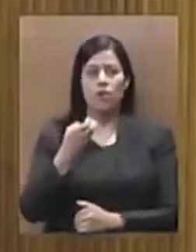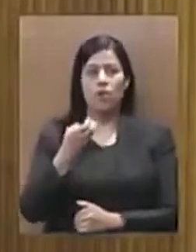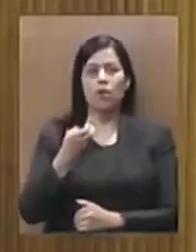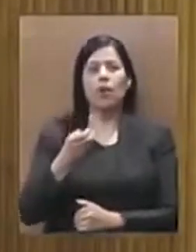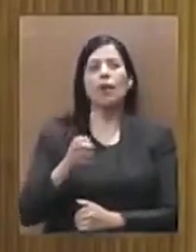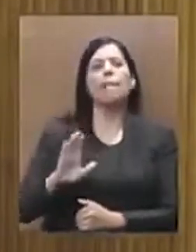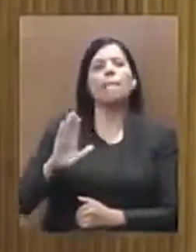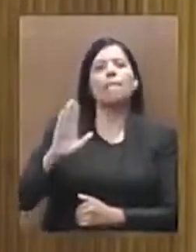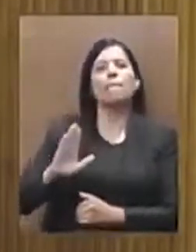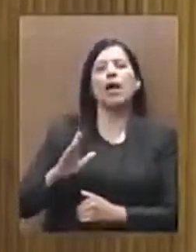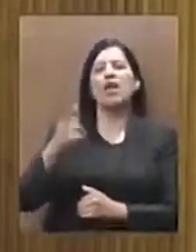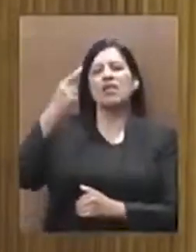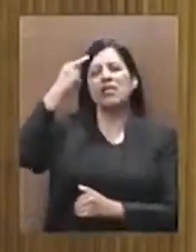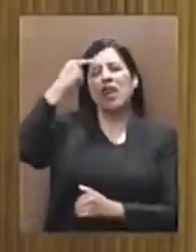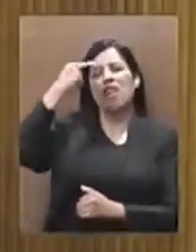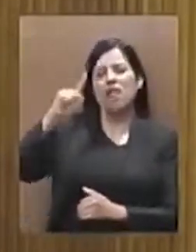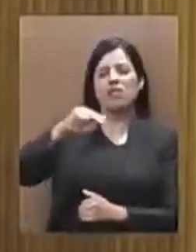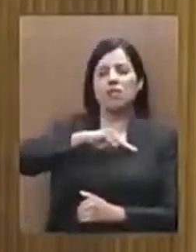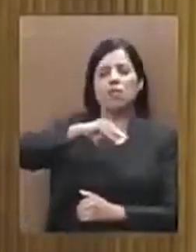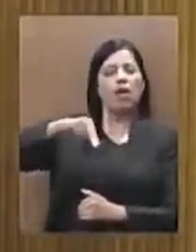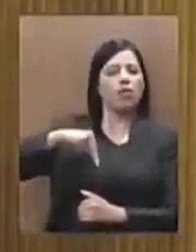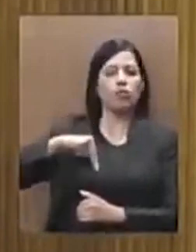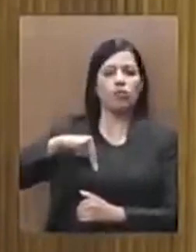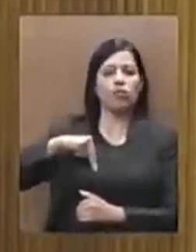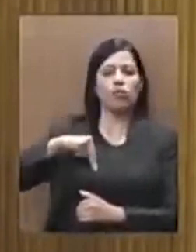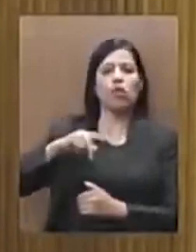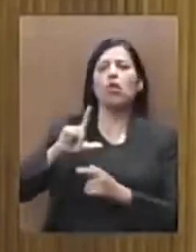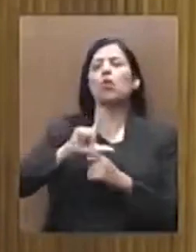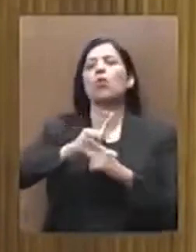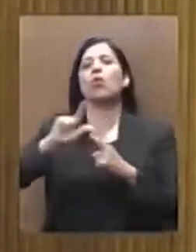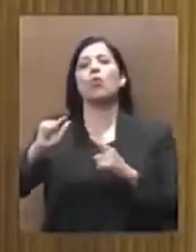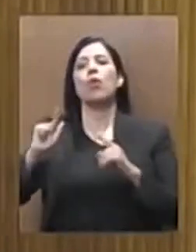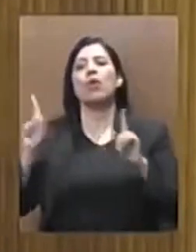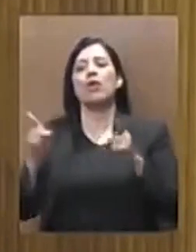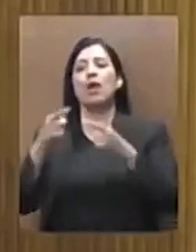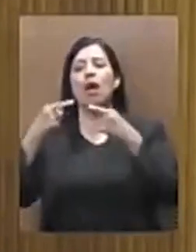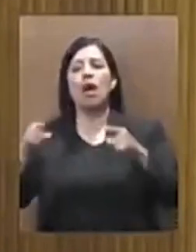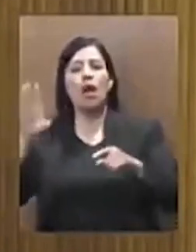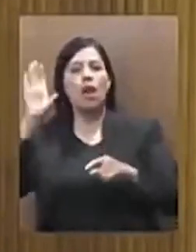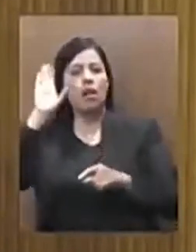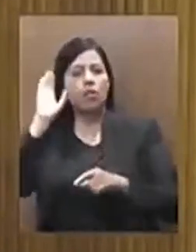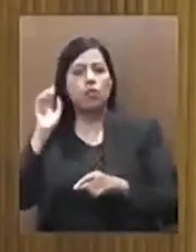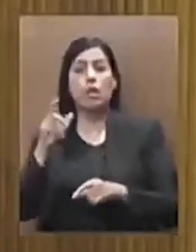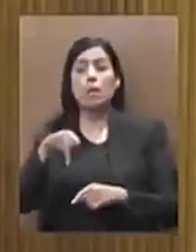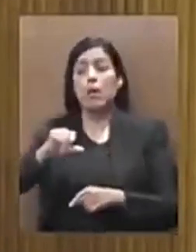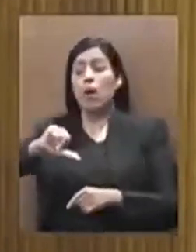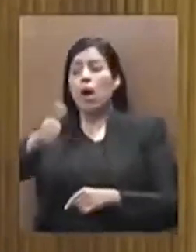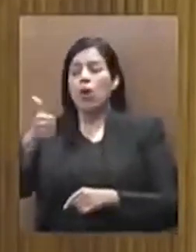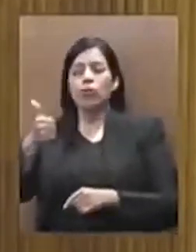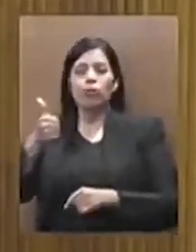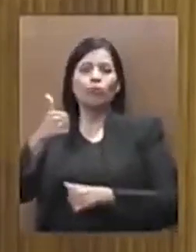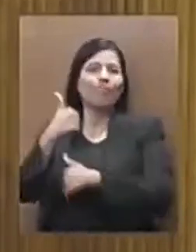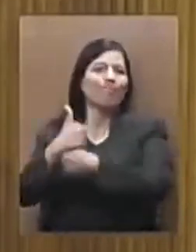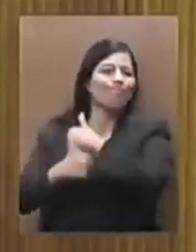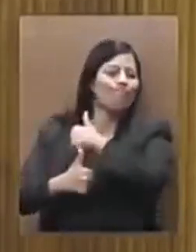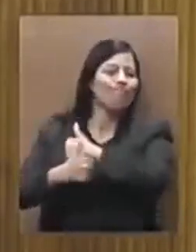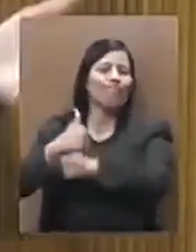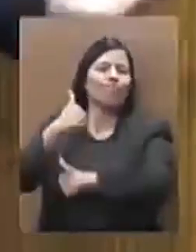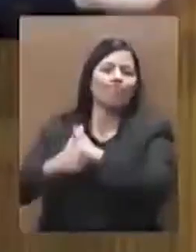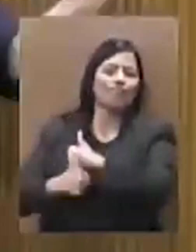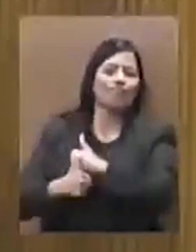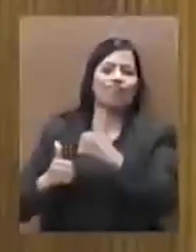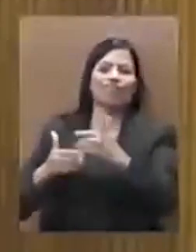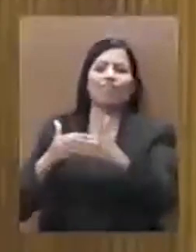sea algo tan simple para nosotros como ir un concierto pero que para otros y otras simple y sencillamente